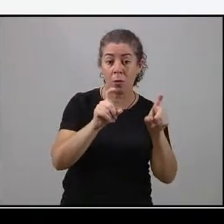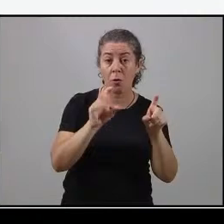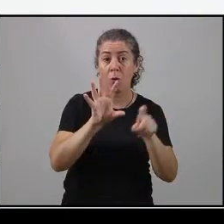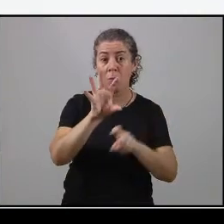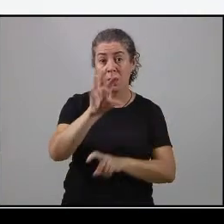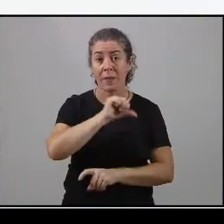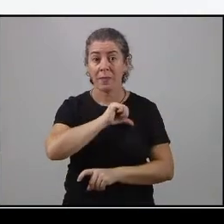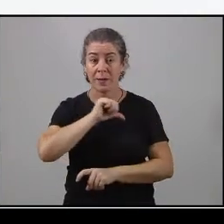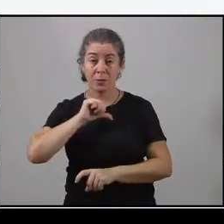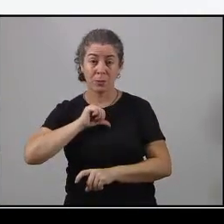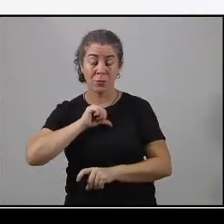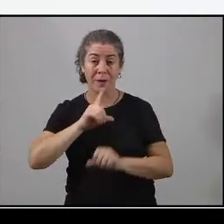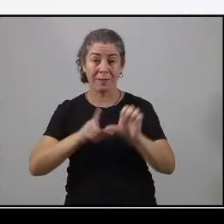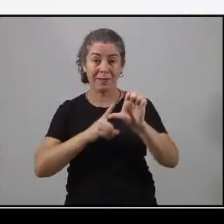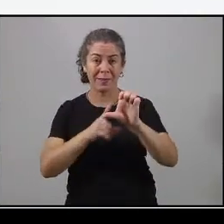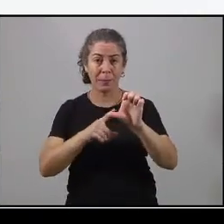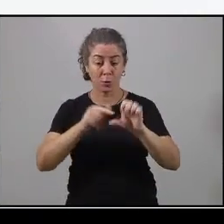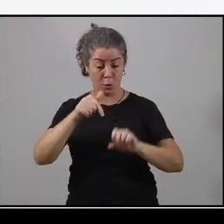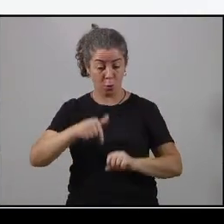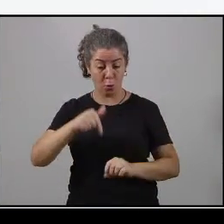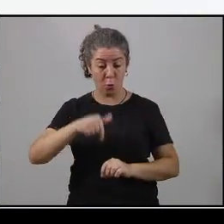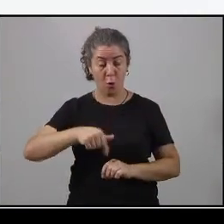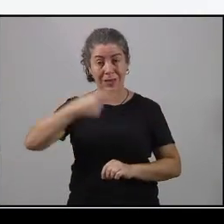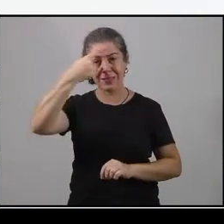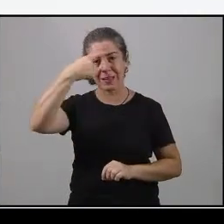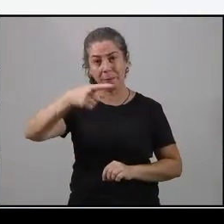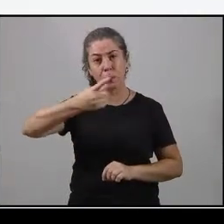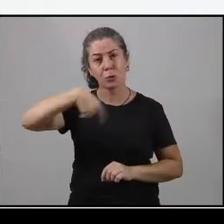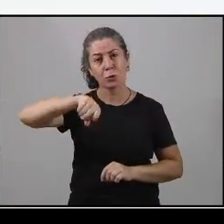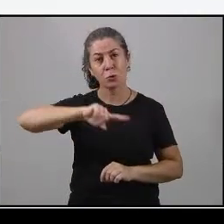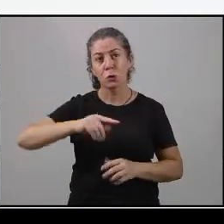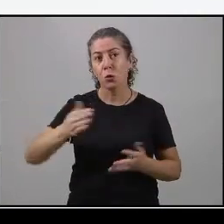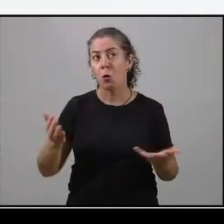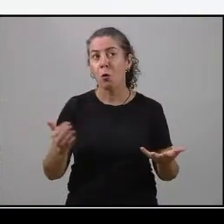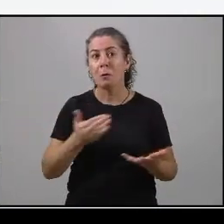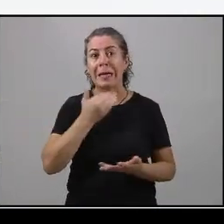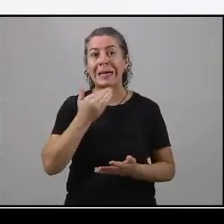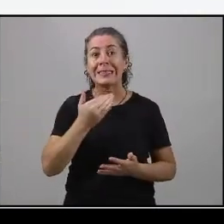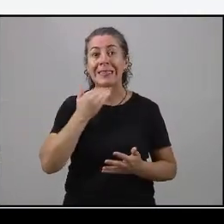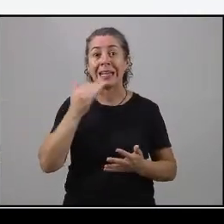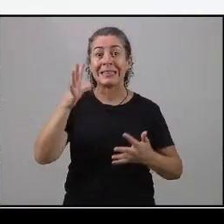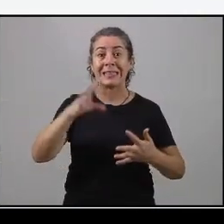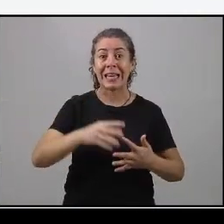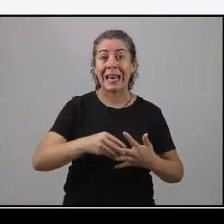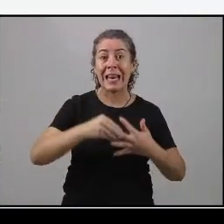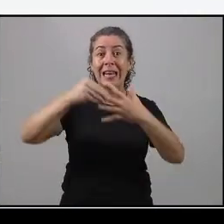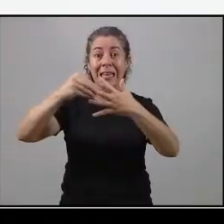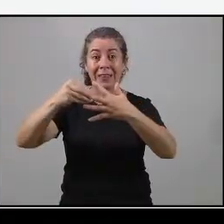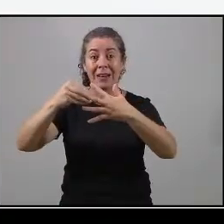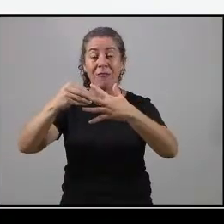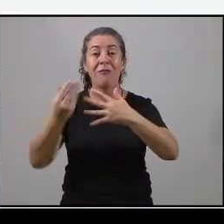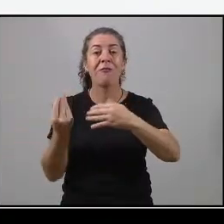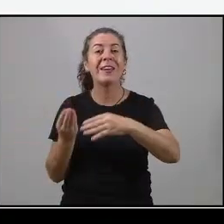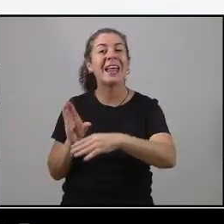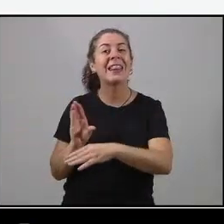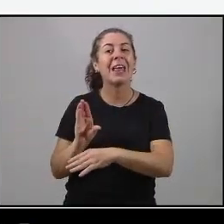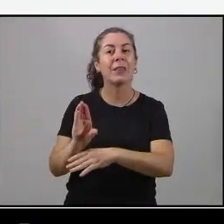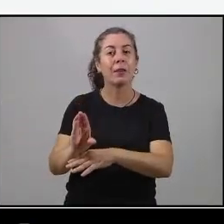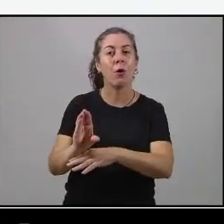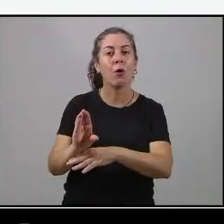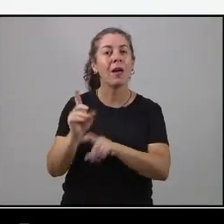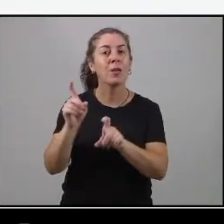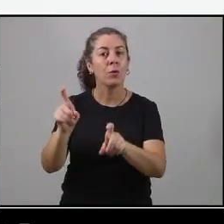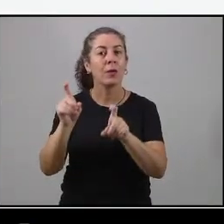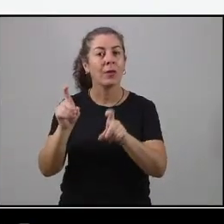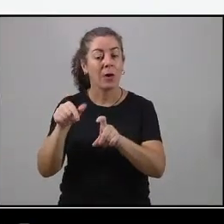comunidad autónoma. Hoy hemos conocido que estamos situados prácticamente a la cabeza de financiación en educación en